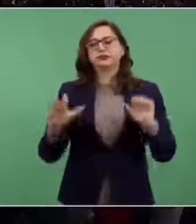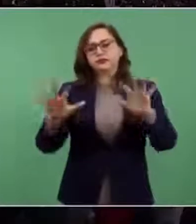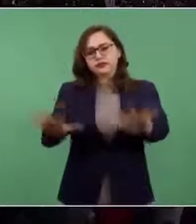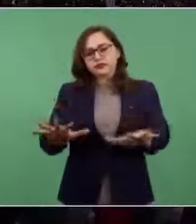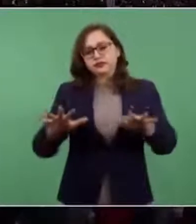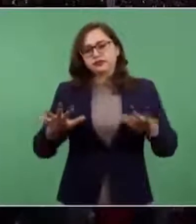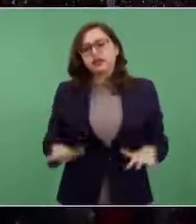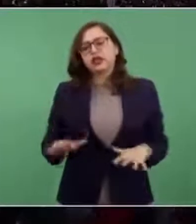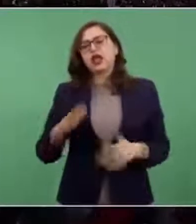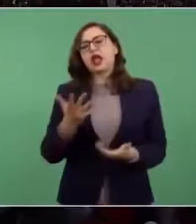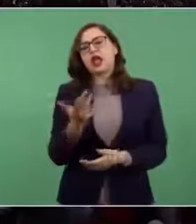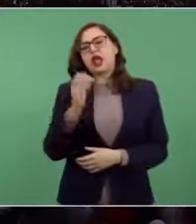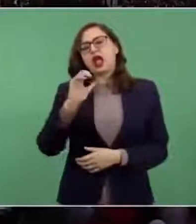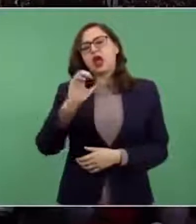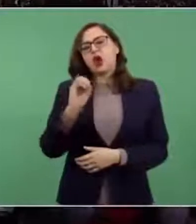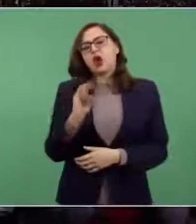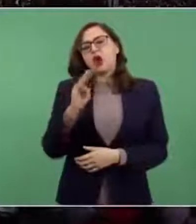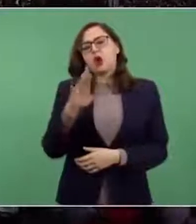tendremos